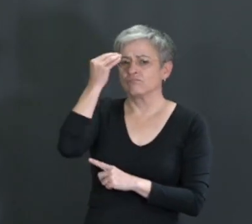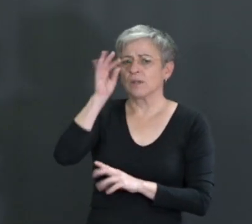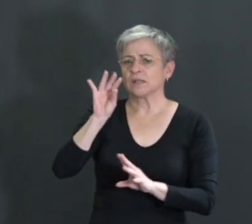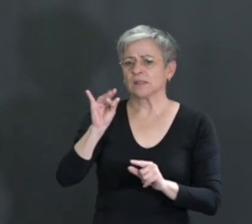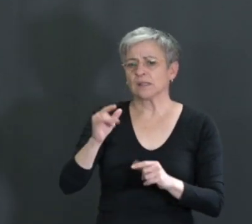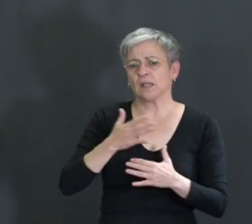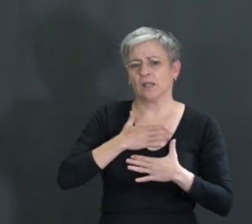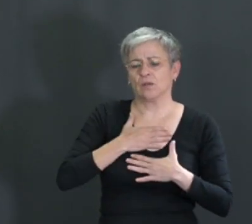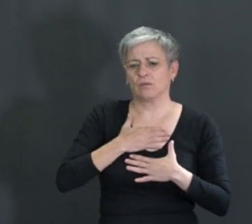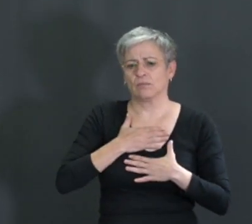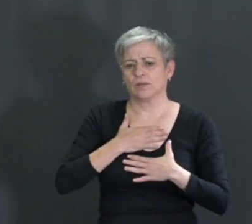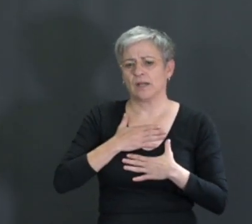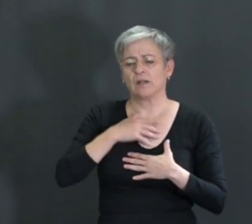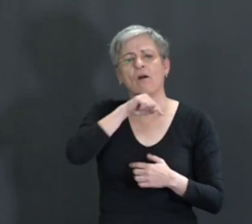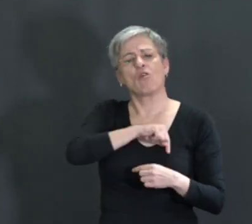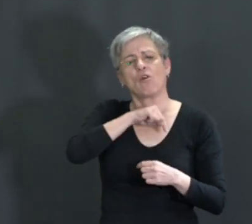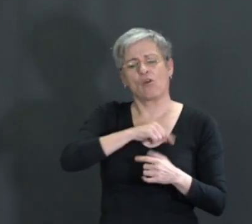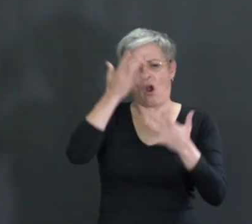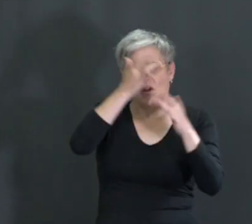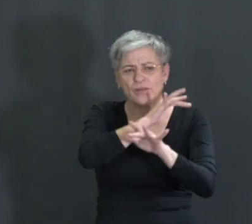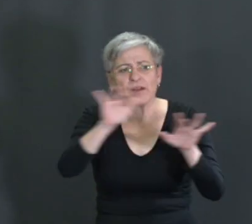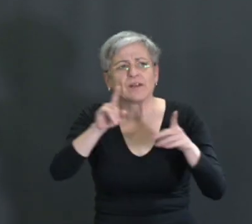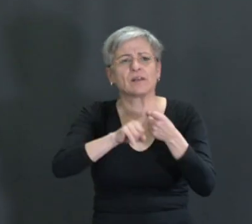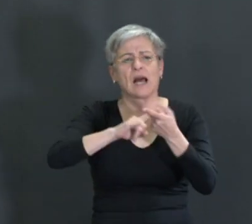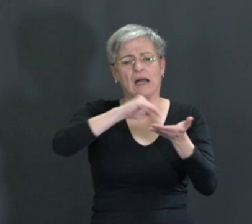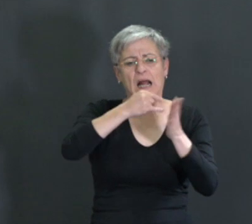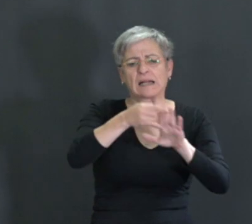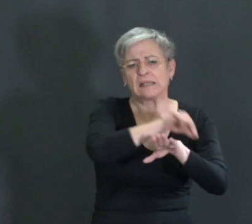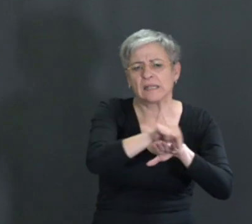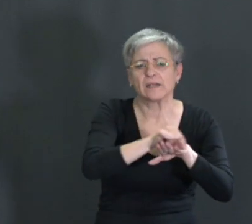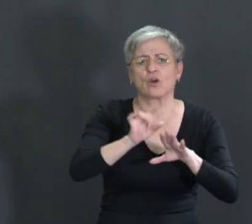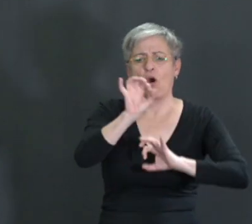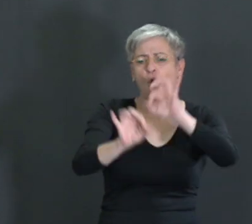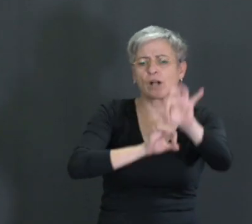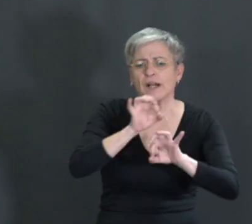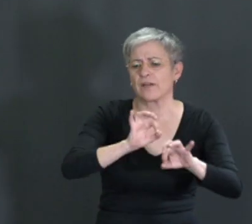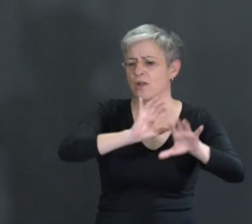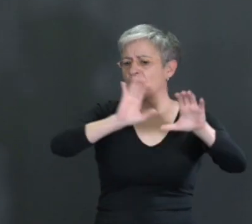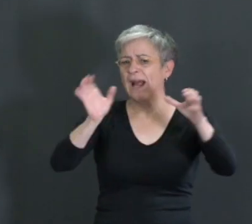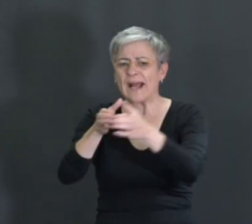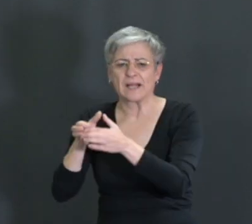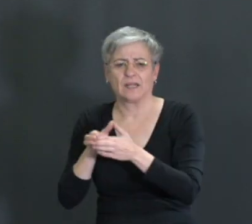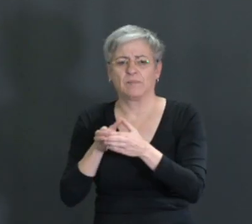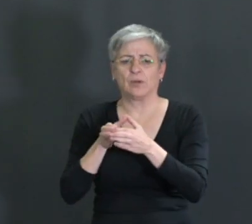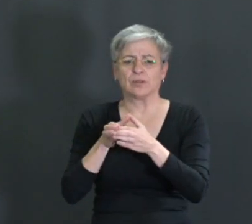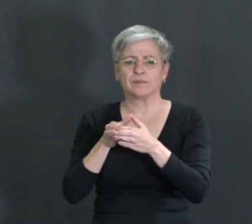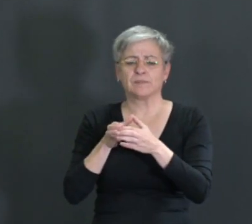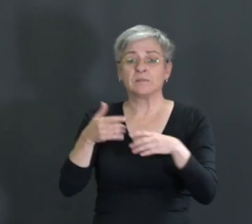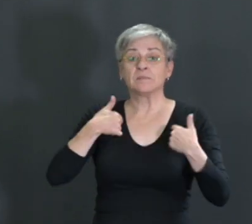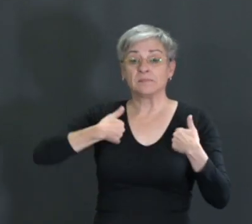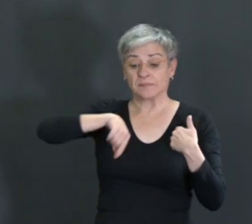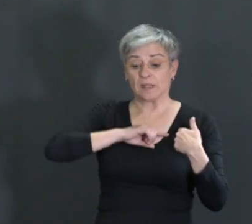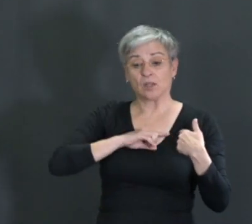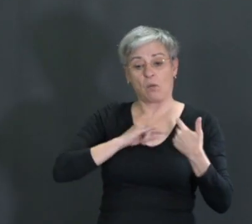gran legado, el concienciar a arquitectos, a organizadores, a equipos, y ese proceso pues cada vez